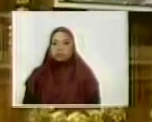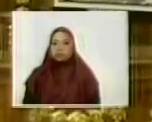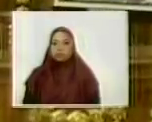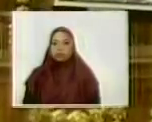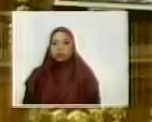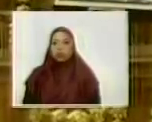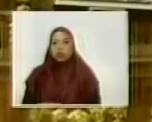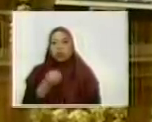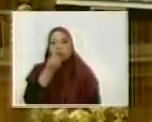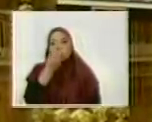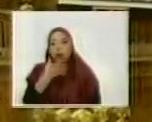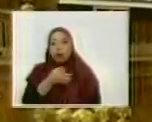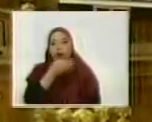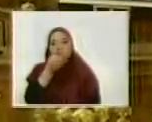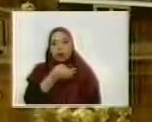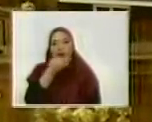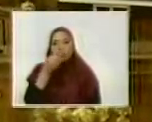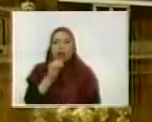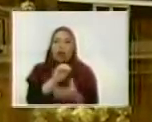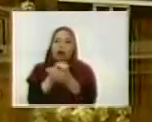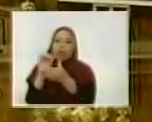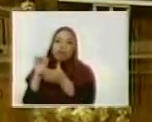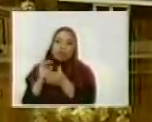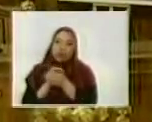Buenas tardes, compatriota,